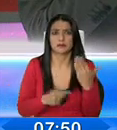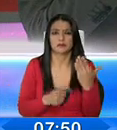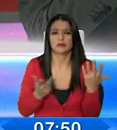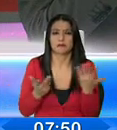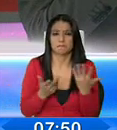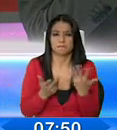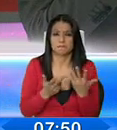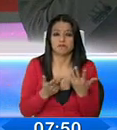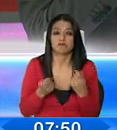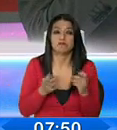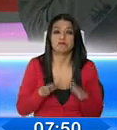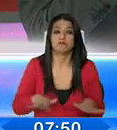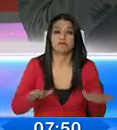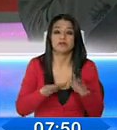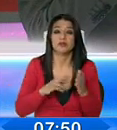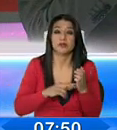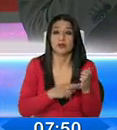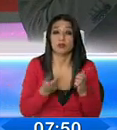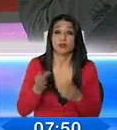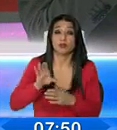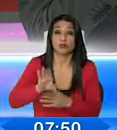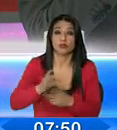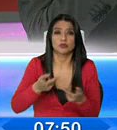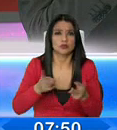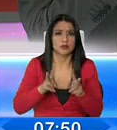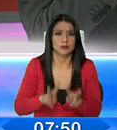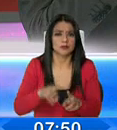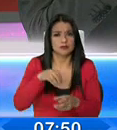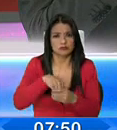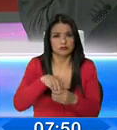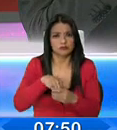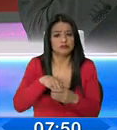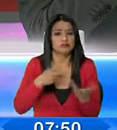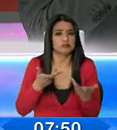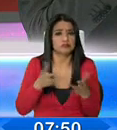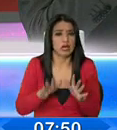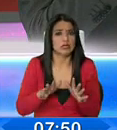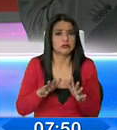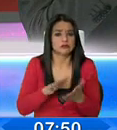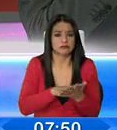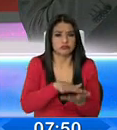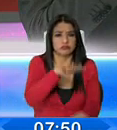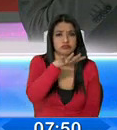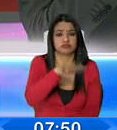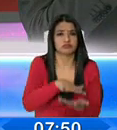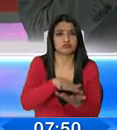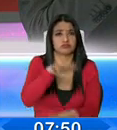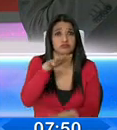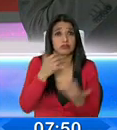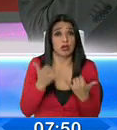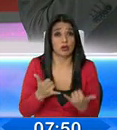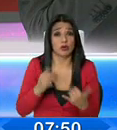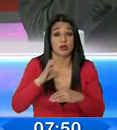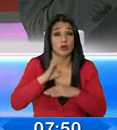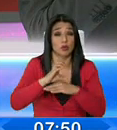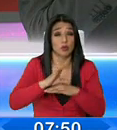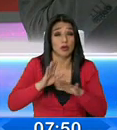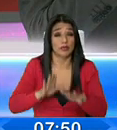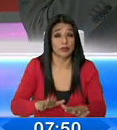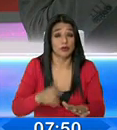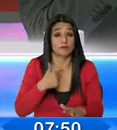con el manejo de recursos y que además han acumulado consecuencias nefastas, de las cuales hoy el país